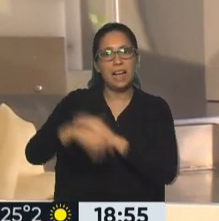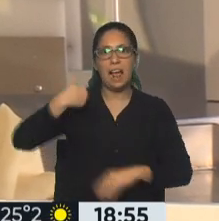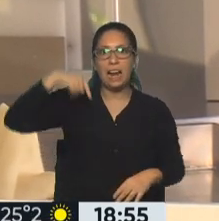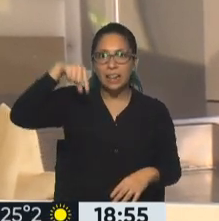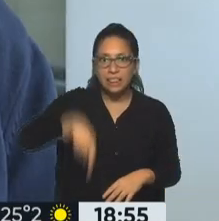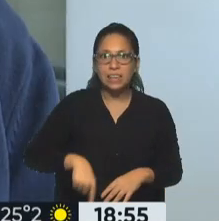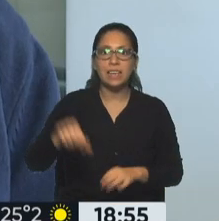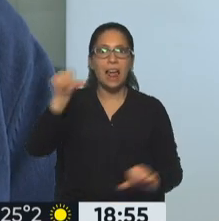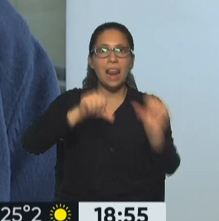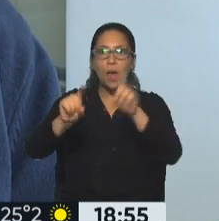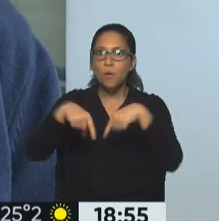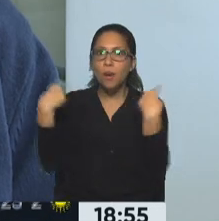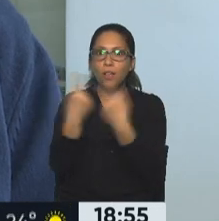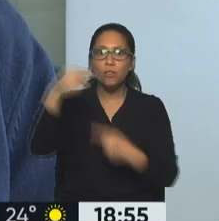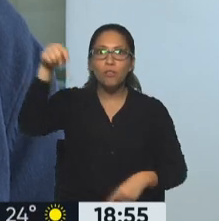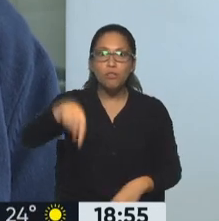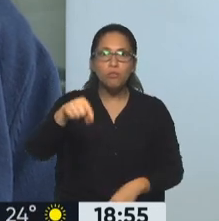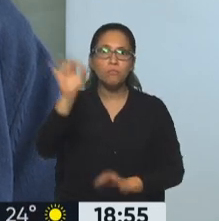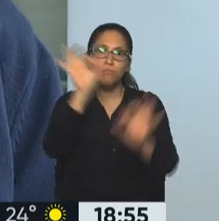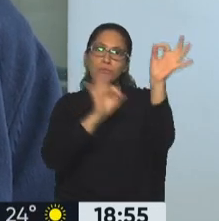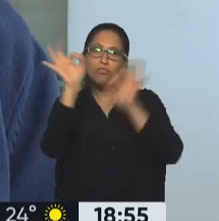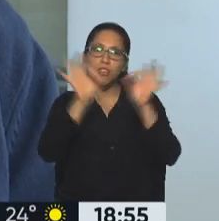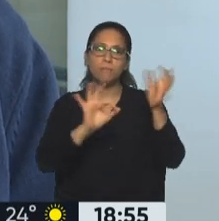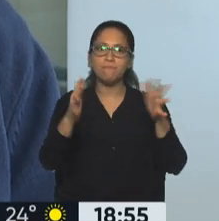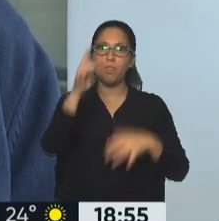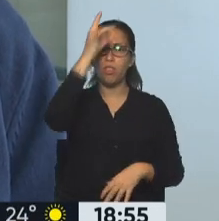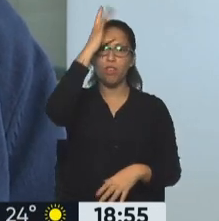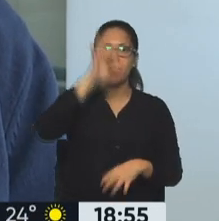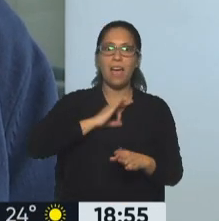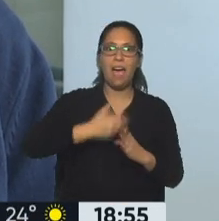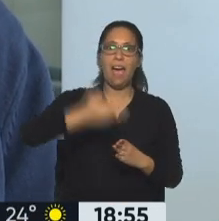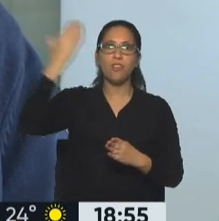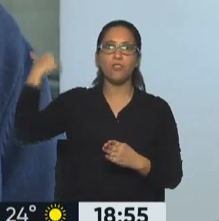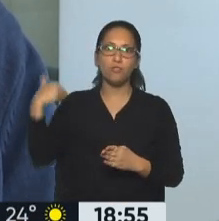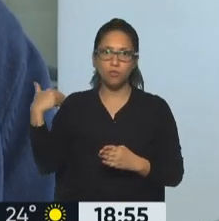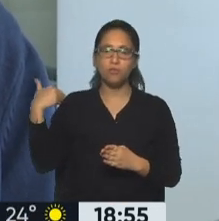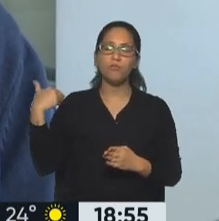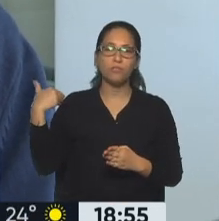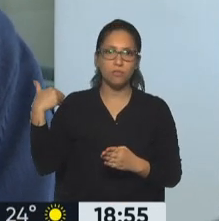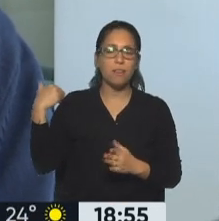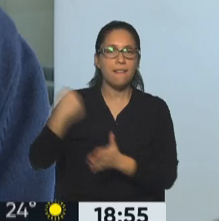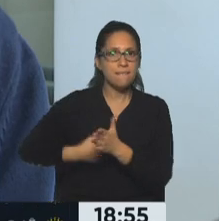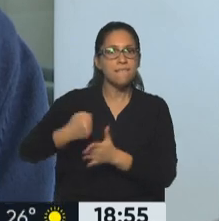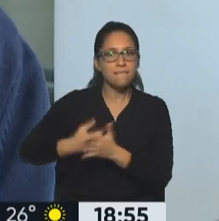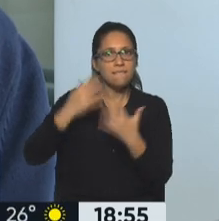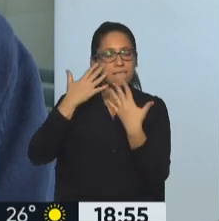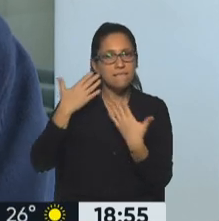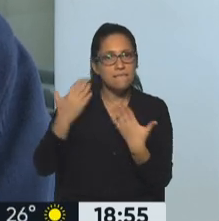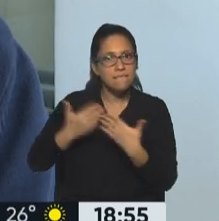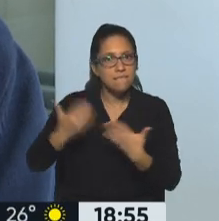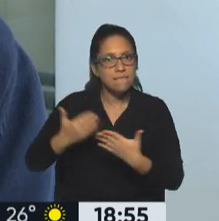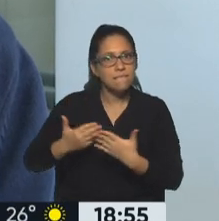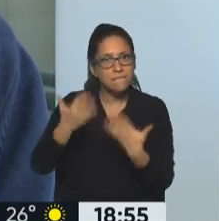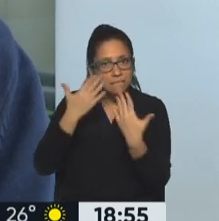nuestros laboratorios. Un proyecto que tiene más de 12 años de investigación detrás, en la espalda, que luego acá en ITEC pasó por